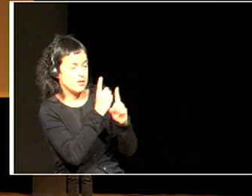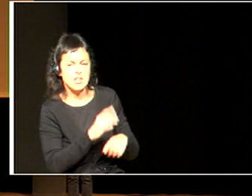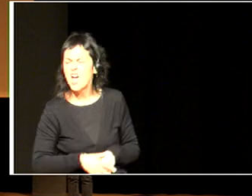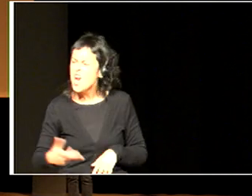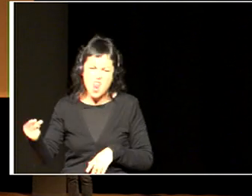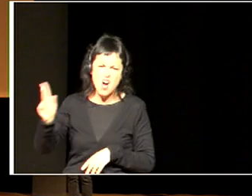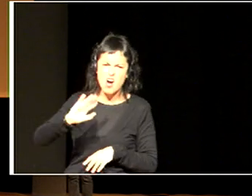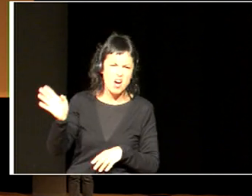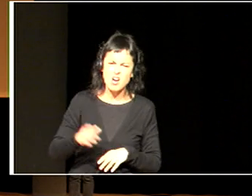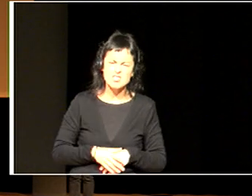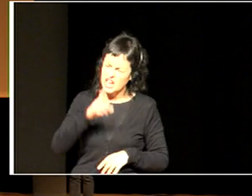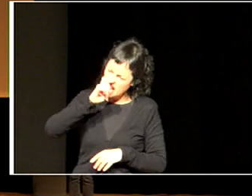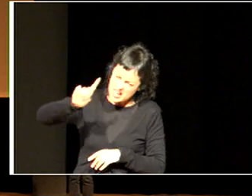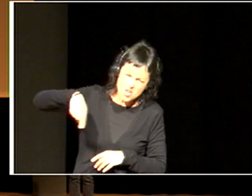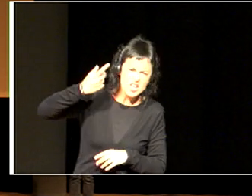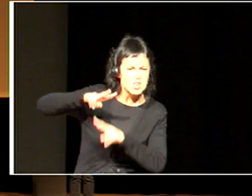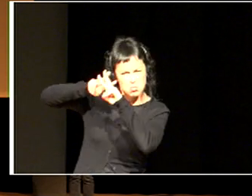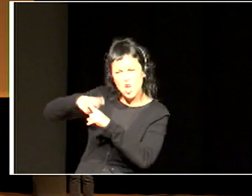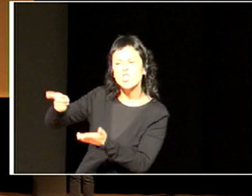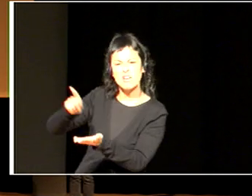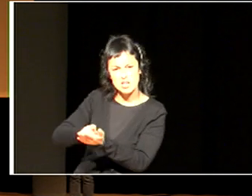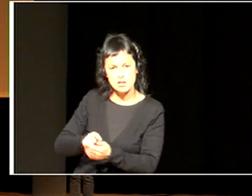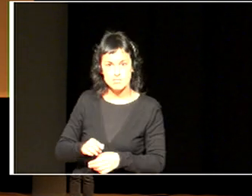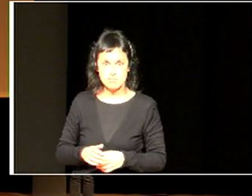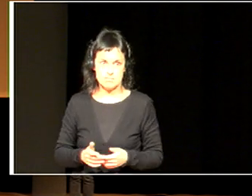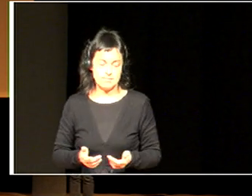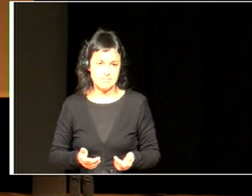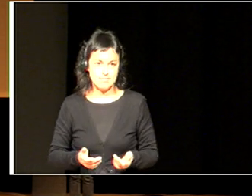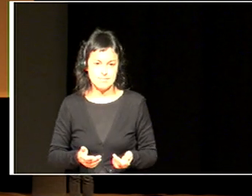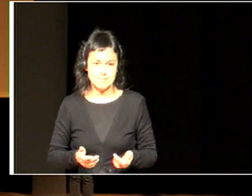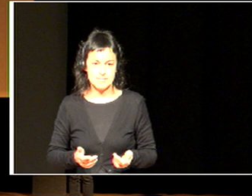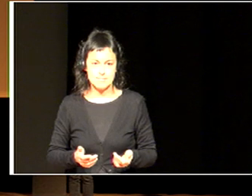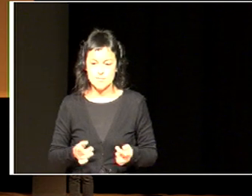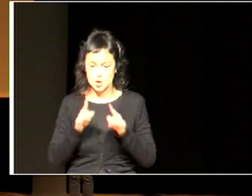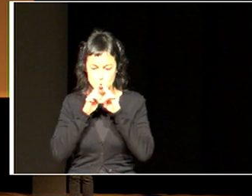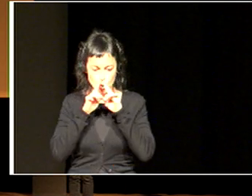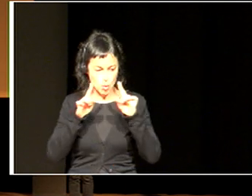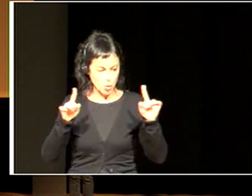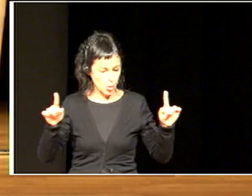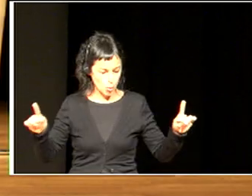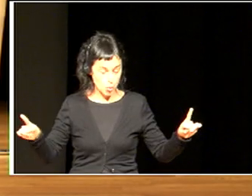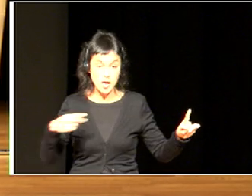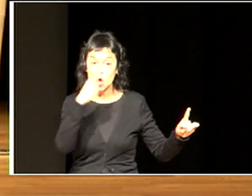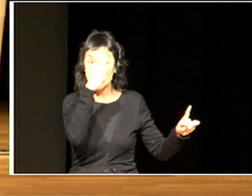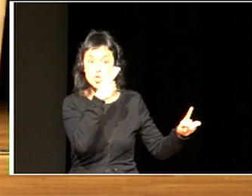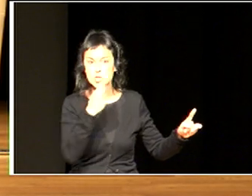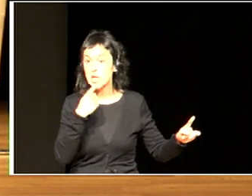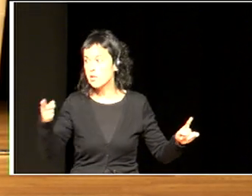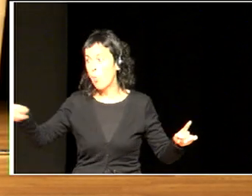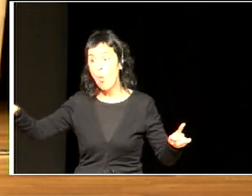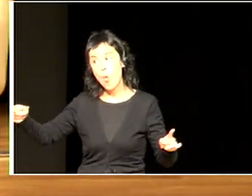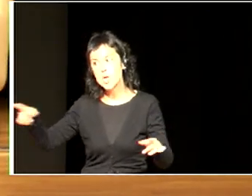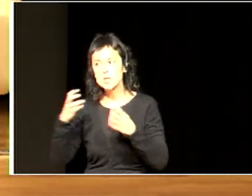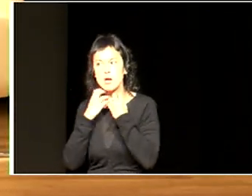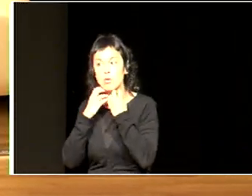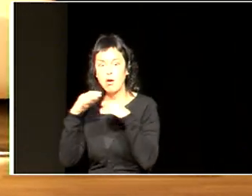ya el año que viene te miro otra vez y durante todo ese año se pasa diciendo en el hospital y esa tiene unas anginas